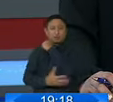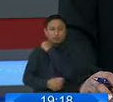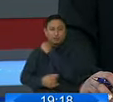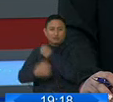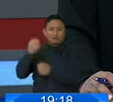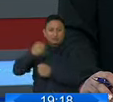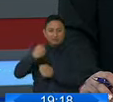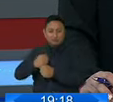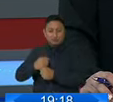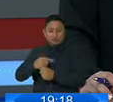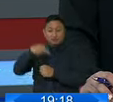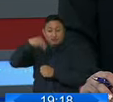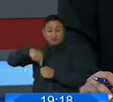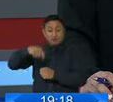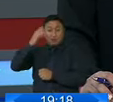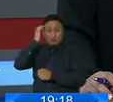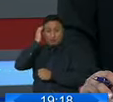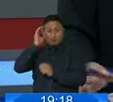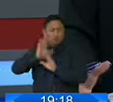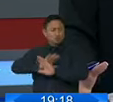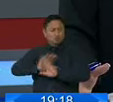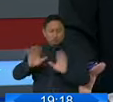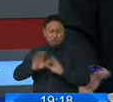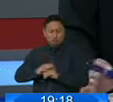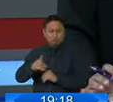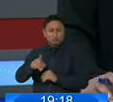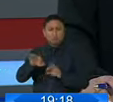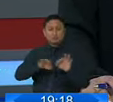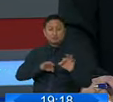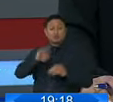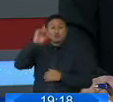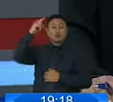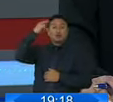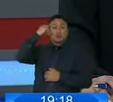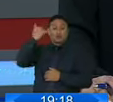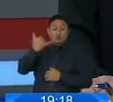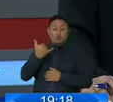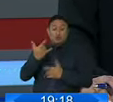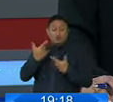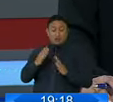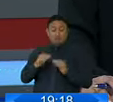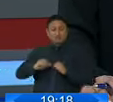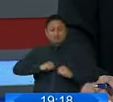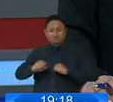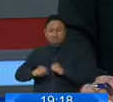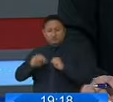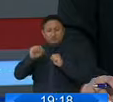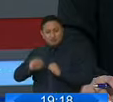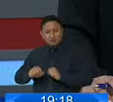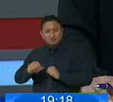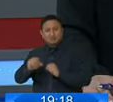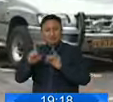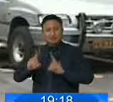deberían generar una alerta excesiva, pues dice, desde el gobierno se toman acciones para mejorarlas.